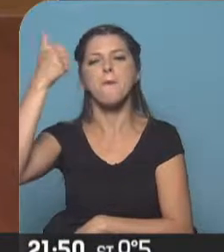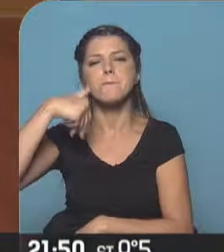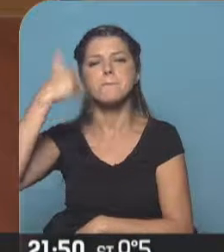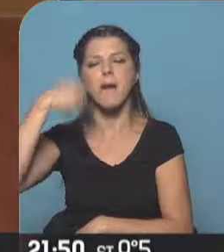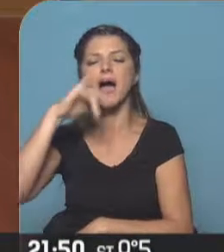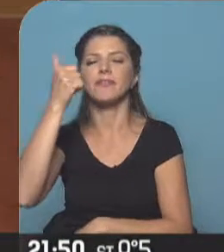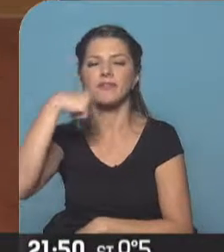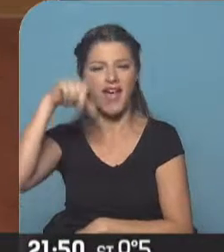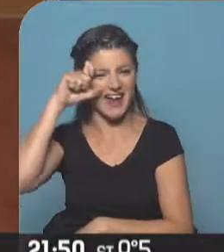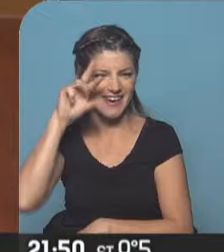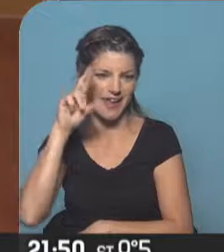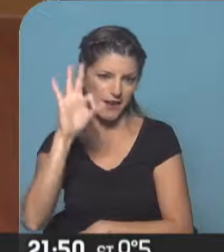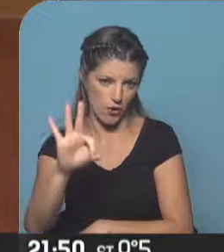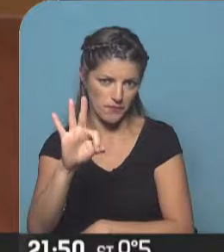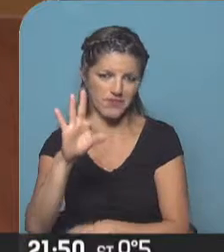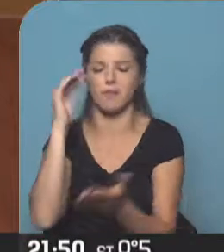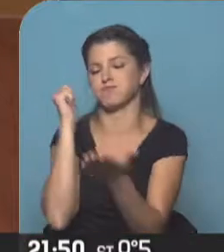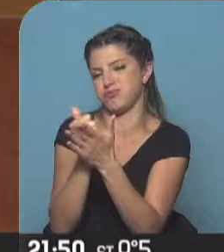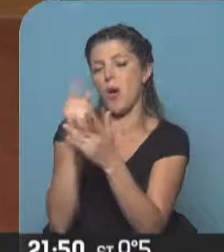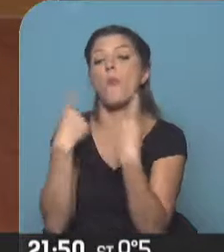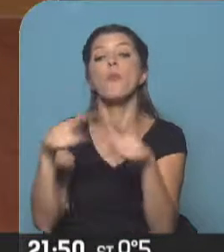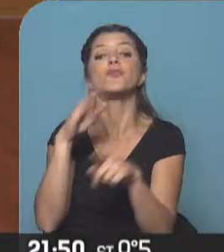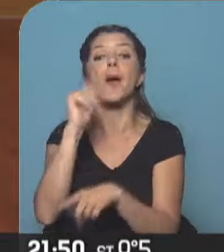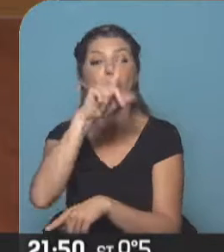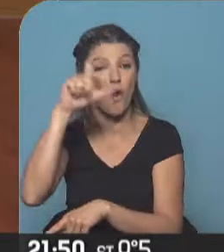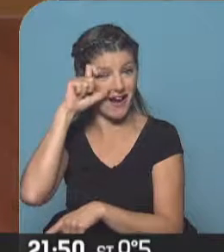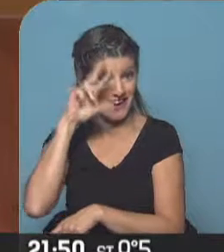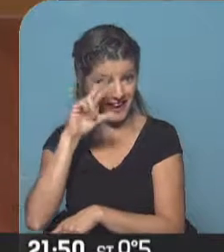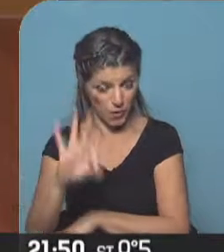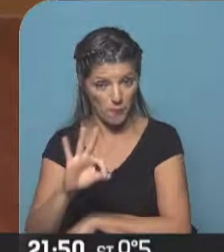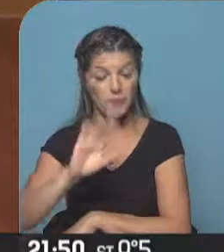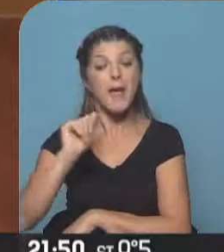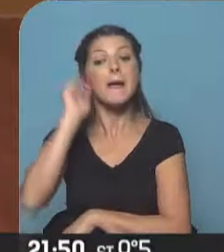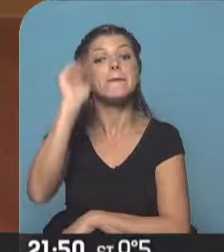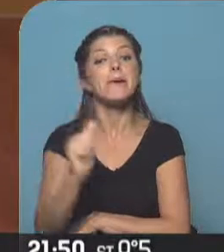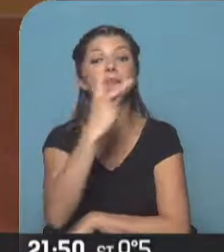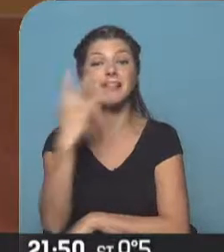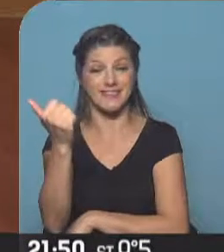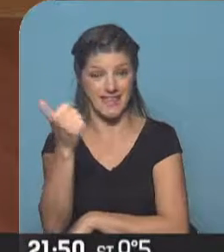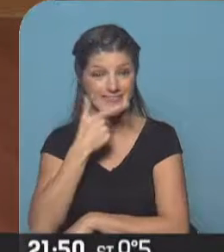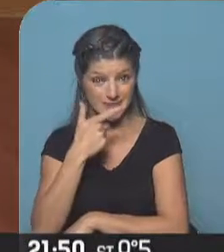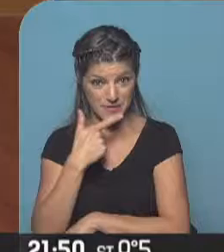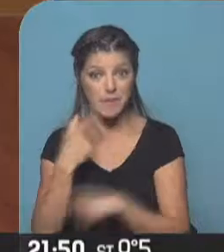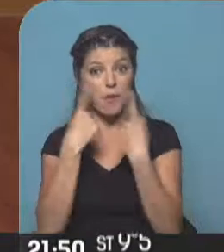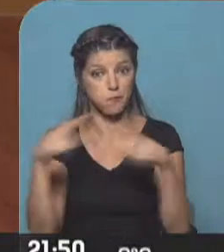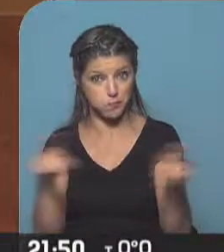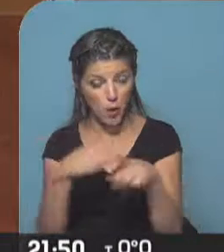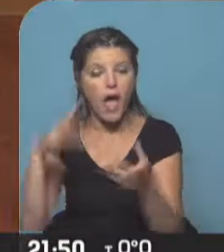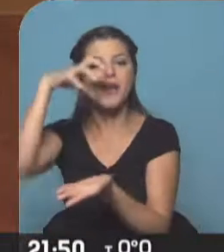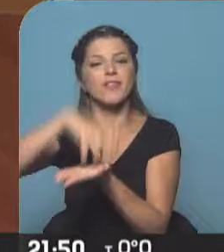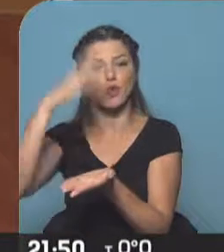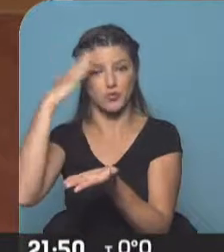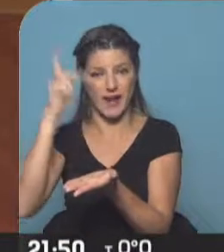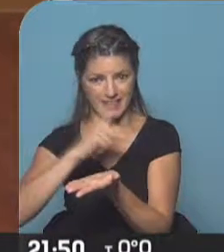quien además es una marca registrada del bolero, estará dando un concierto el próximo martes 26 de septiembre en el CCK junto a la soprano